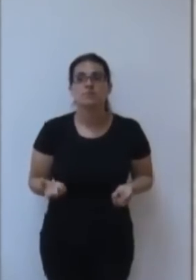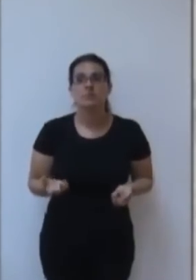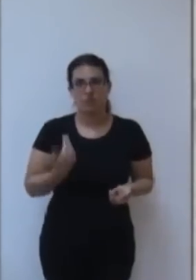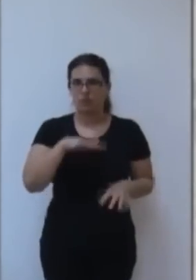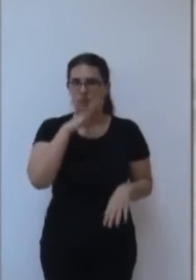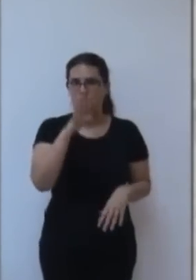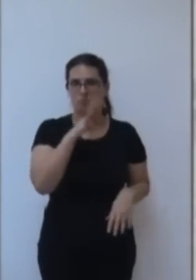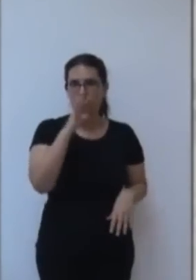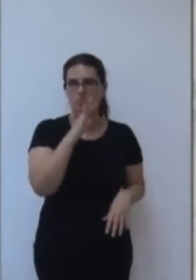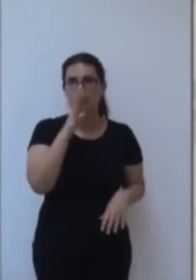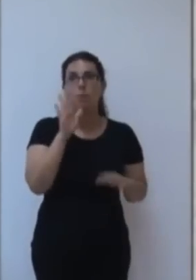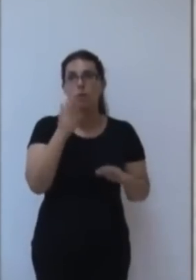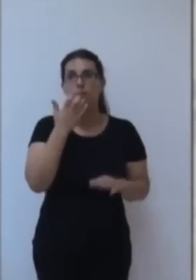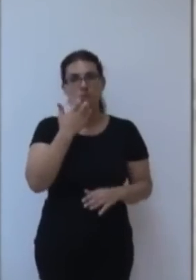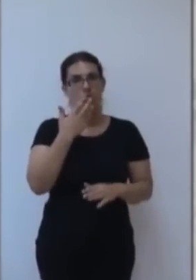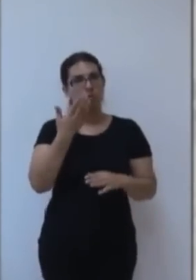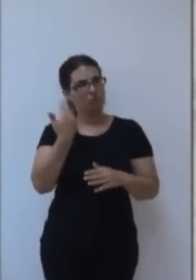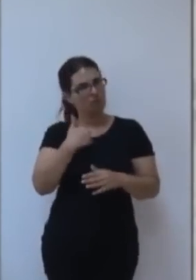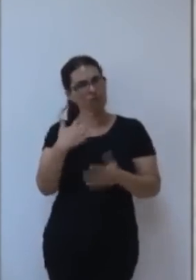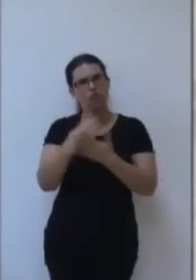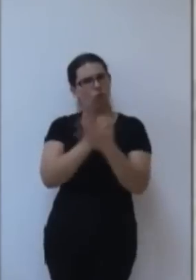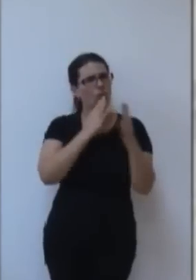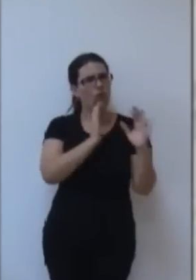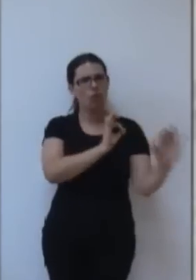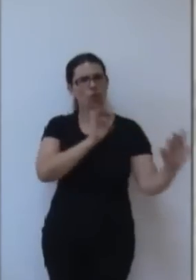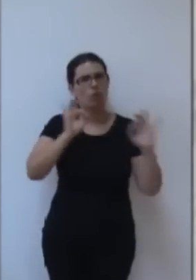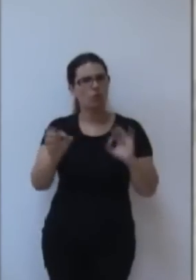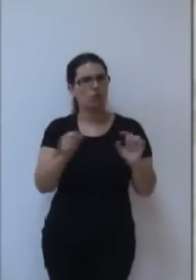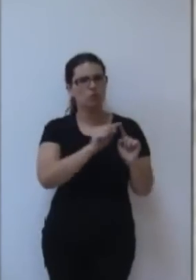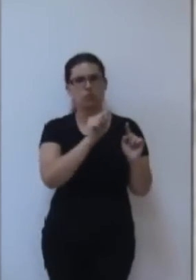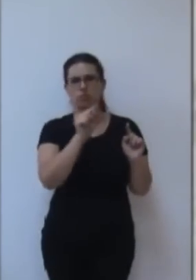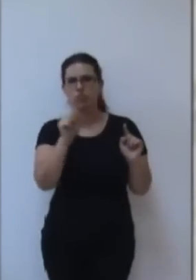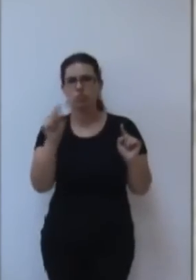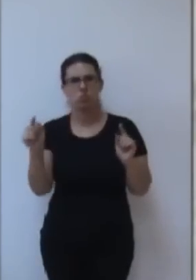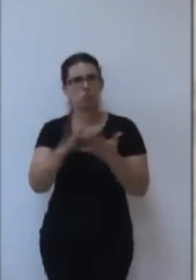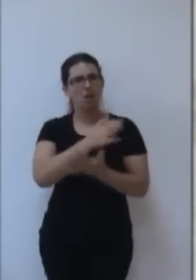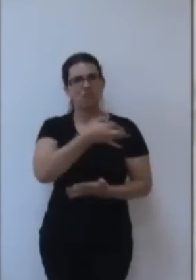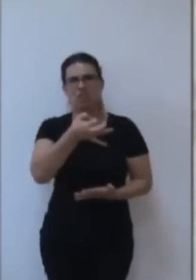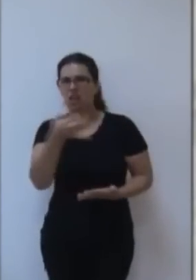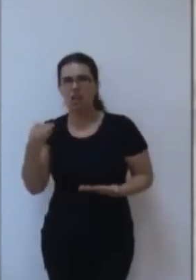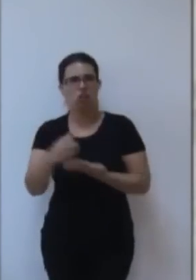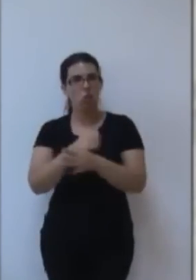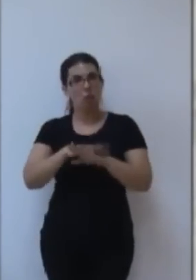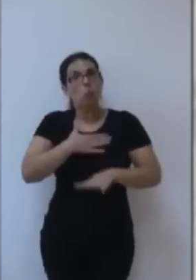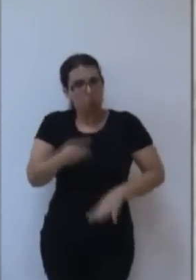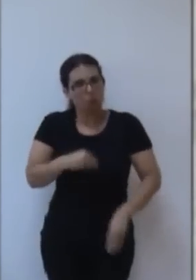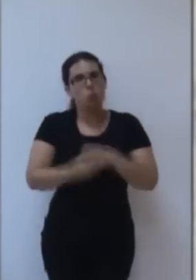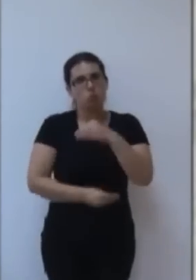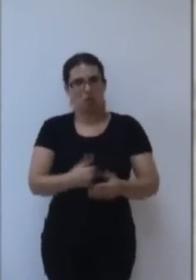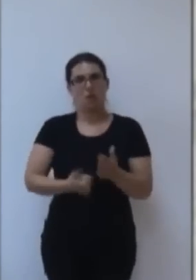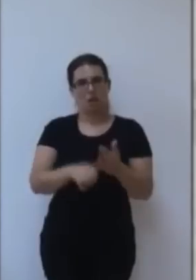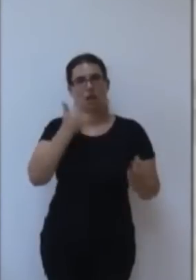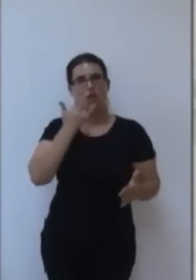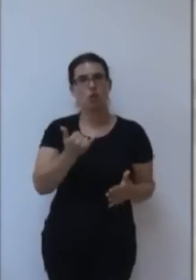es tremendo, ¿no? Sin embargo, está la herramienta, está el soporte, se han hecho motores muy eficaces y un software muy capaz y muy